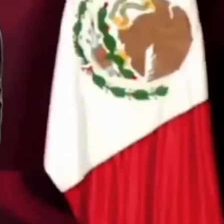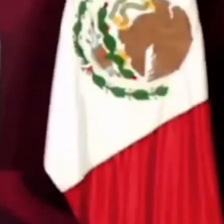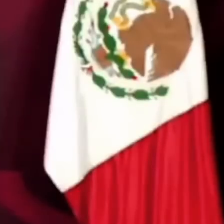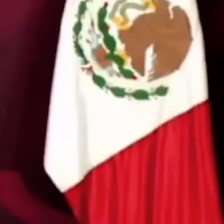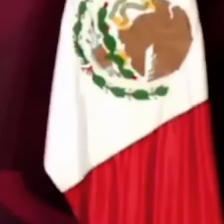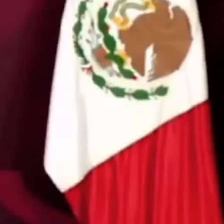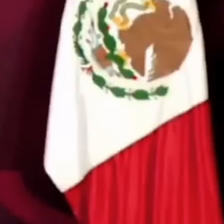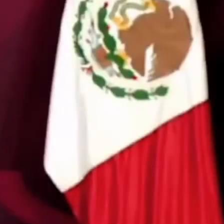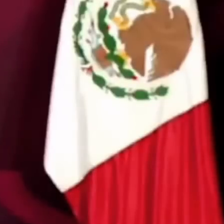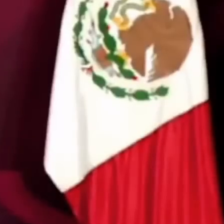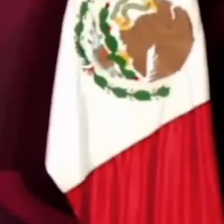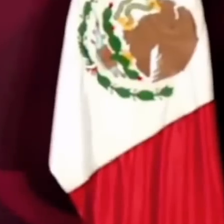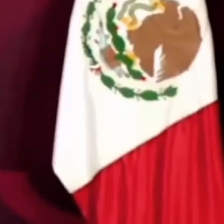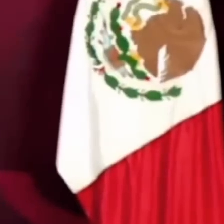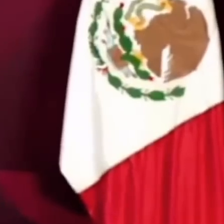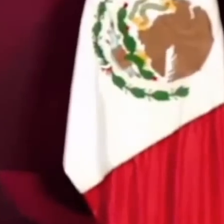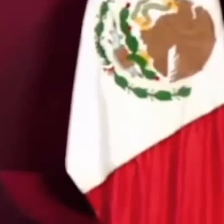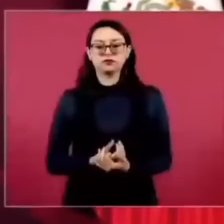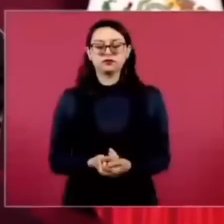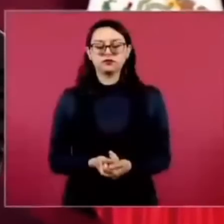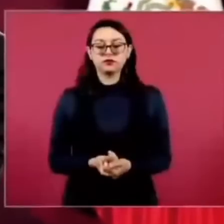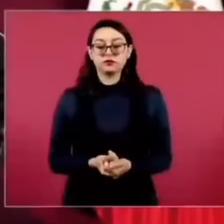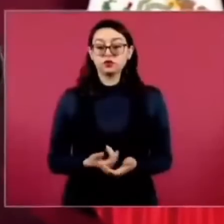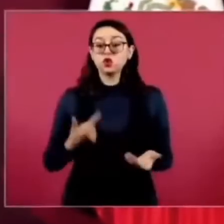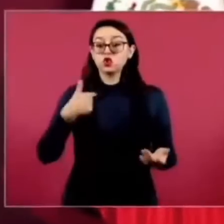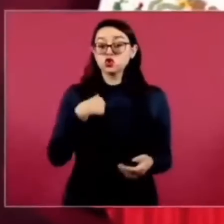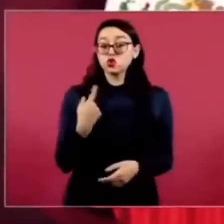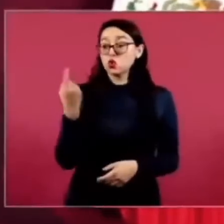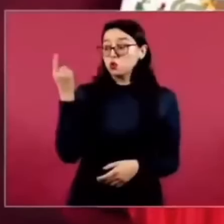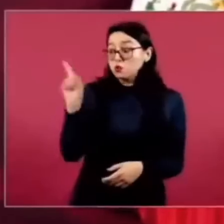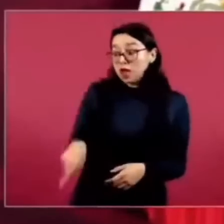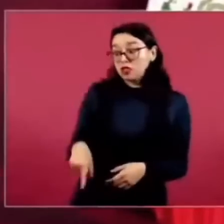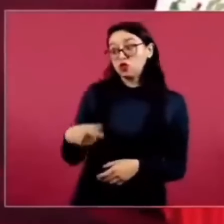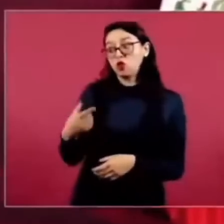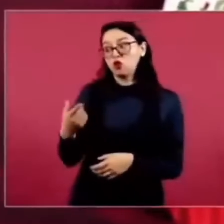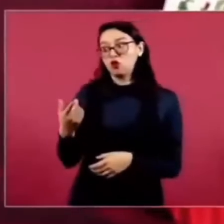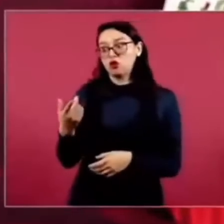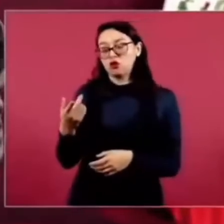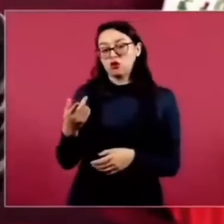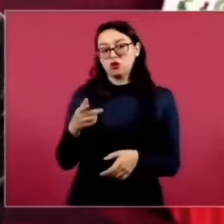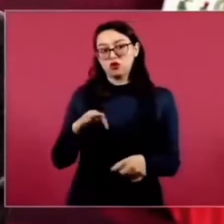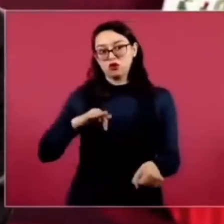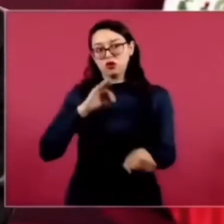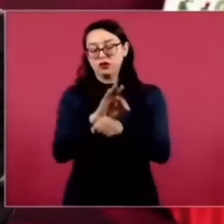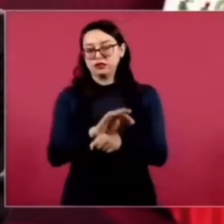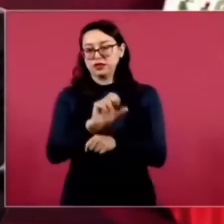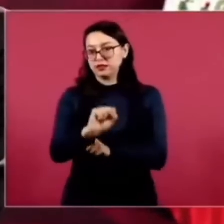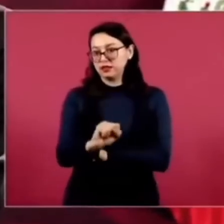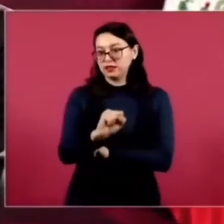resuelva de conformidad con la ley y con apego a la justicia.